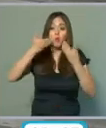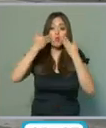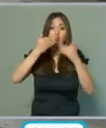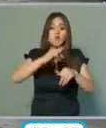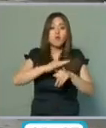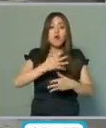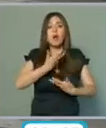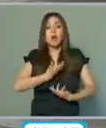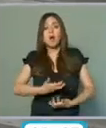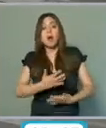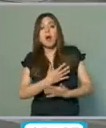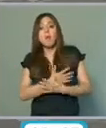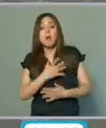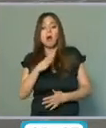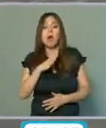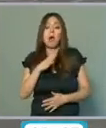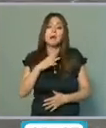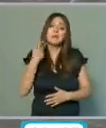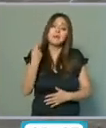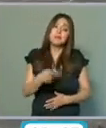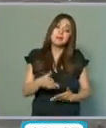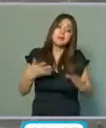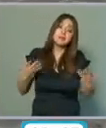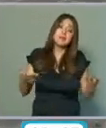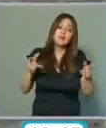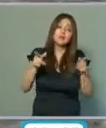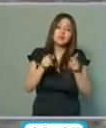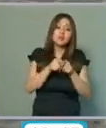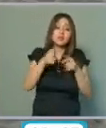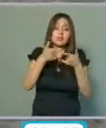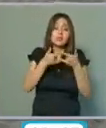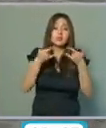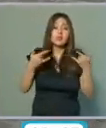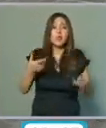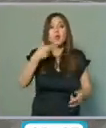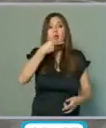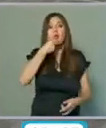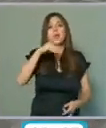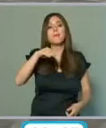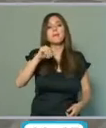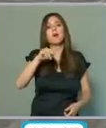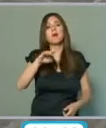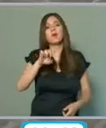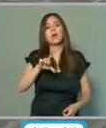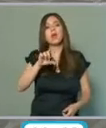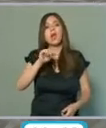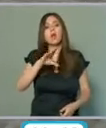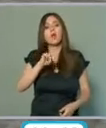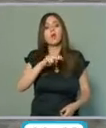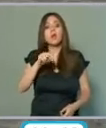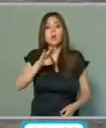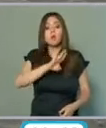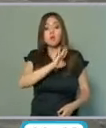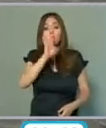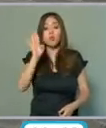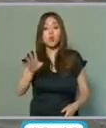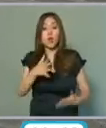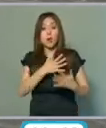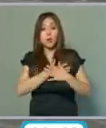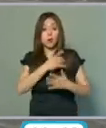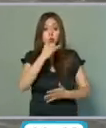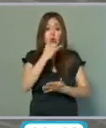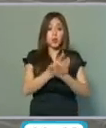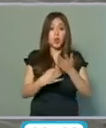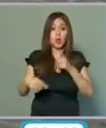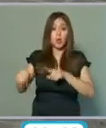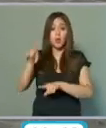Pero esta fue una pequeña historia donde dicen que Manuel Acuña murió de amor, pero no nada más por Rosario, sino